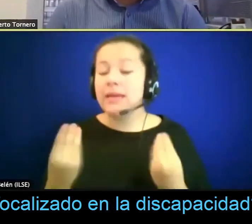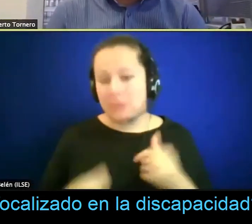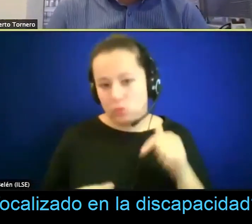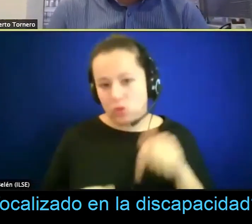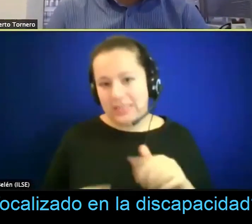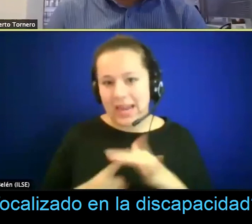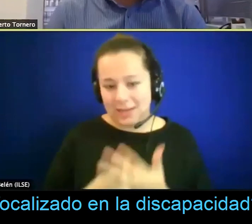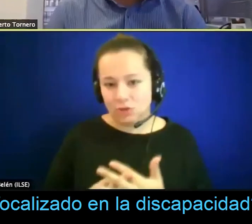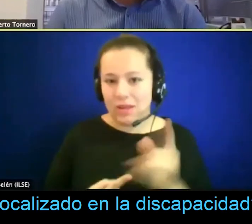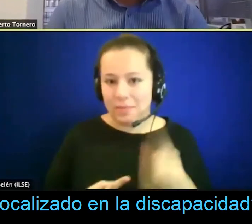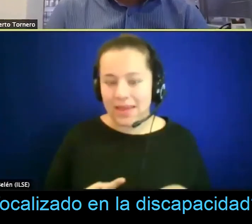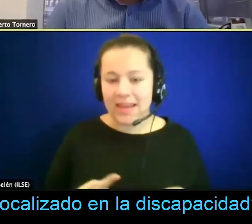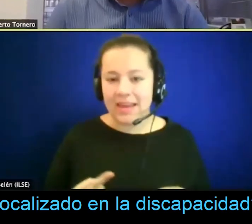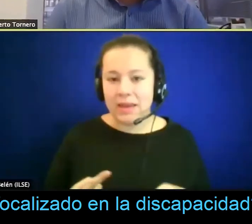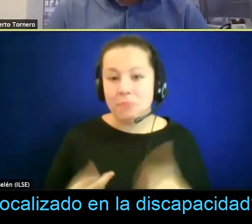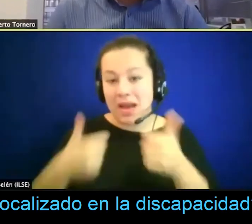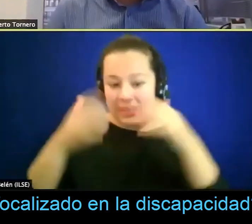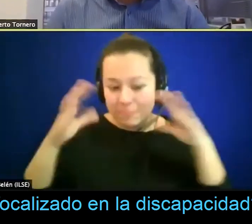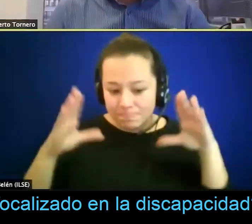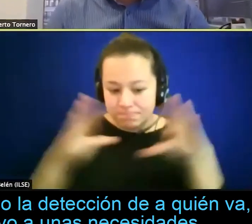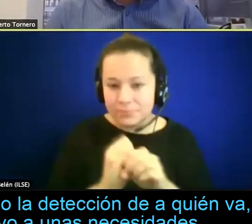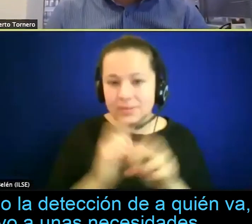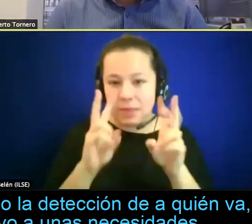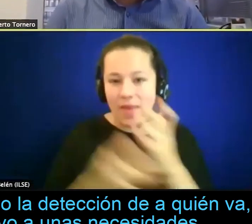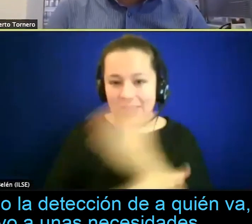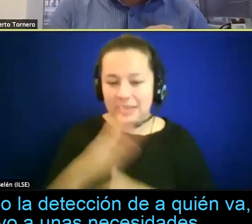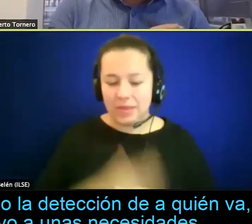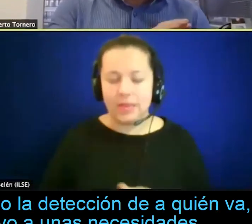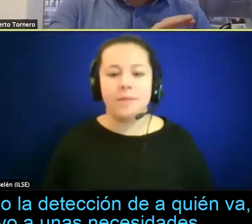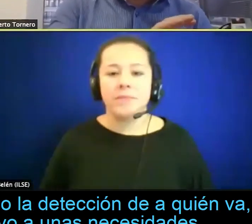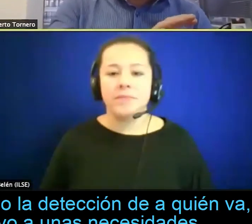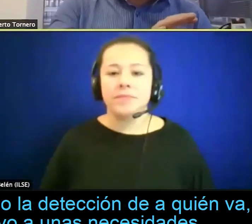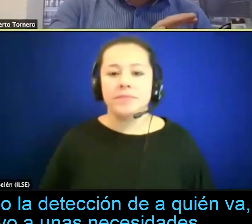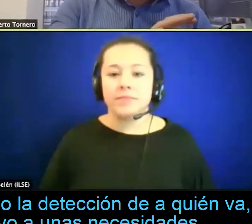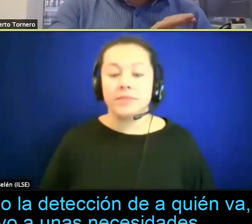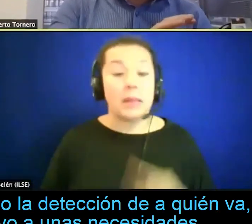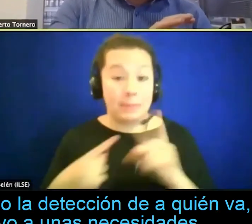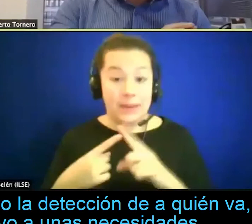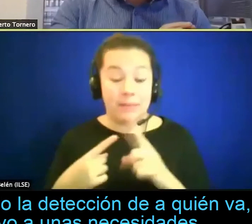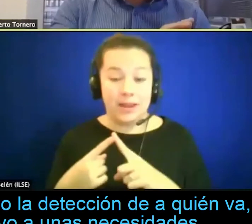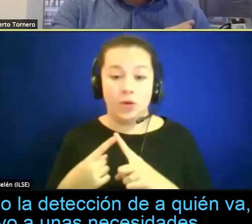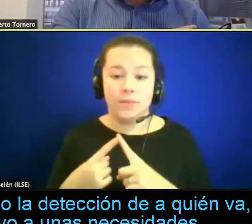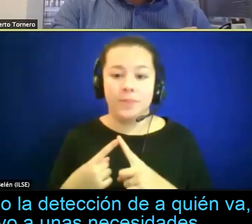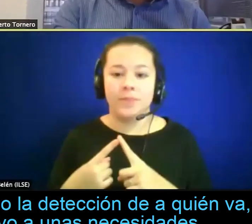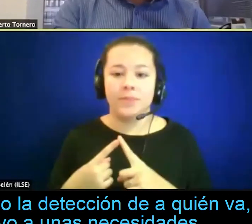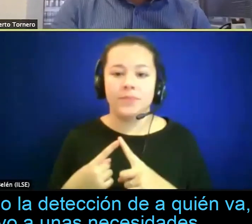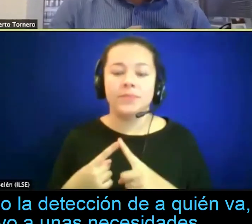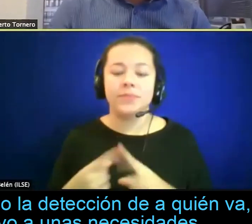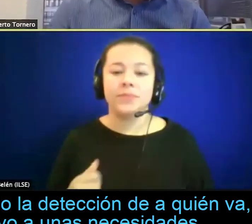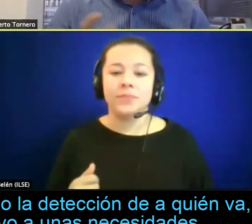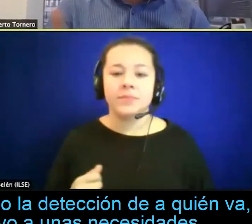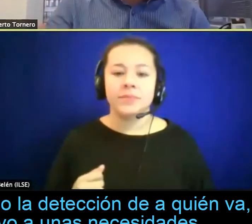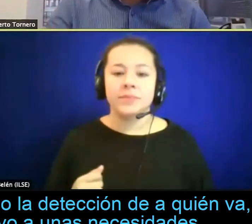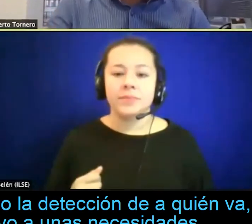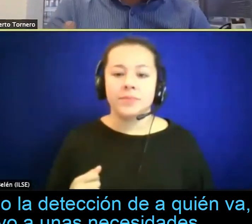en la discapacidad? El primero es que se está moviendo la detección de